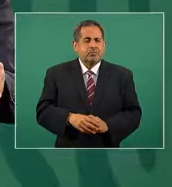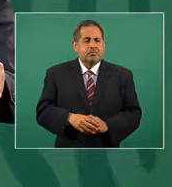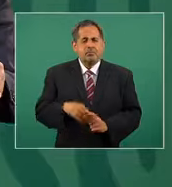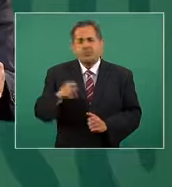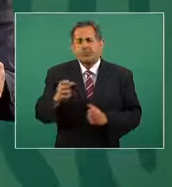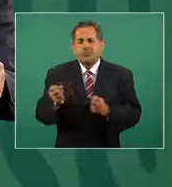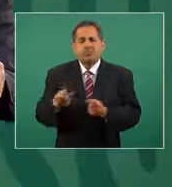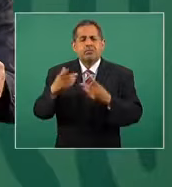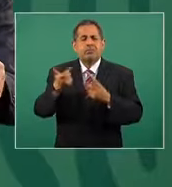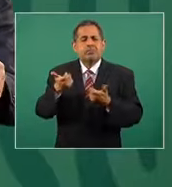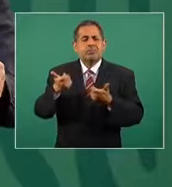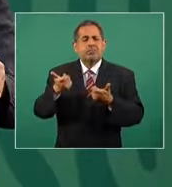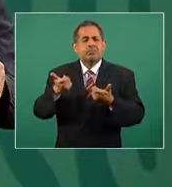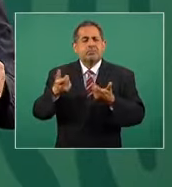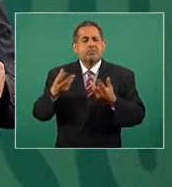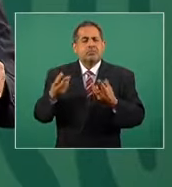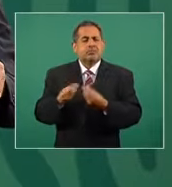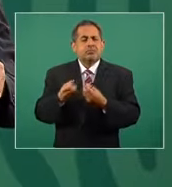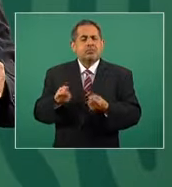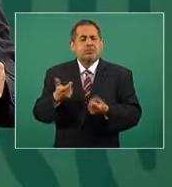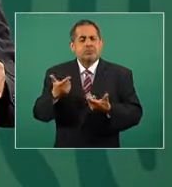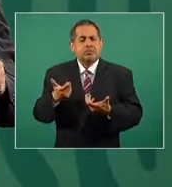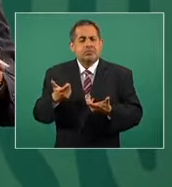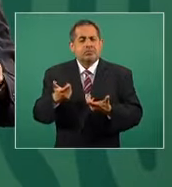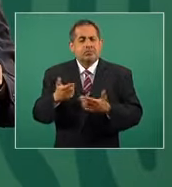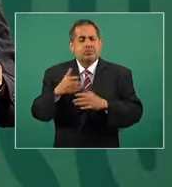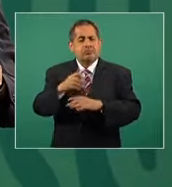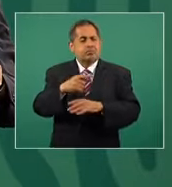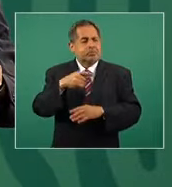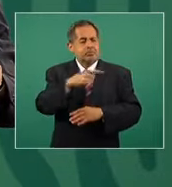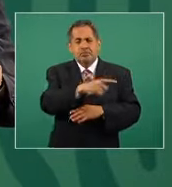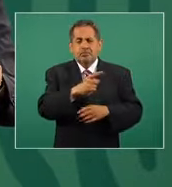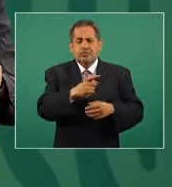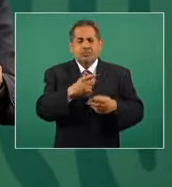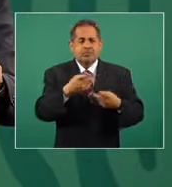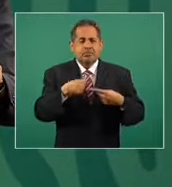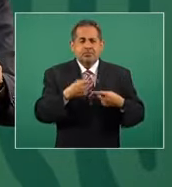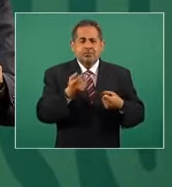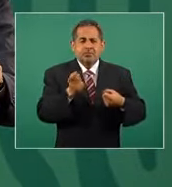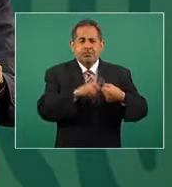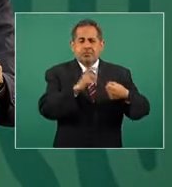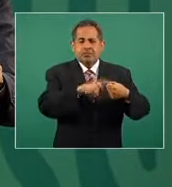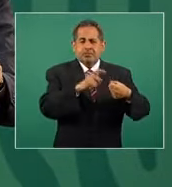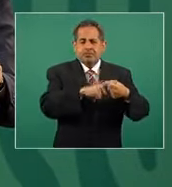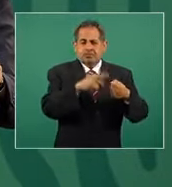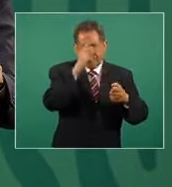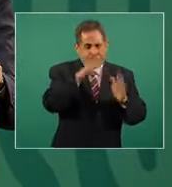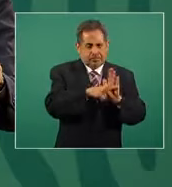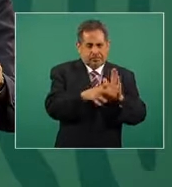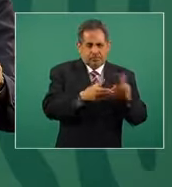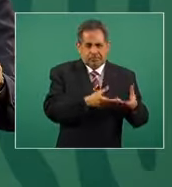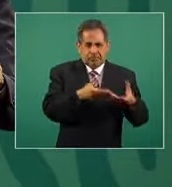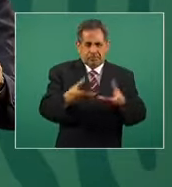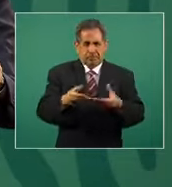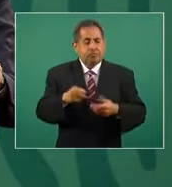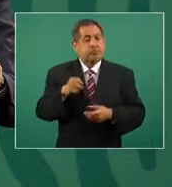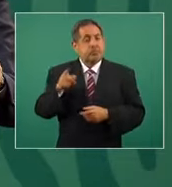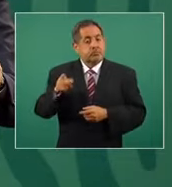cuánto dinero de las suscripciones. Es que hace una